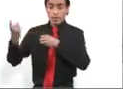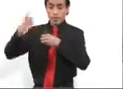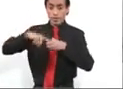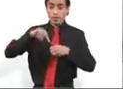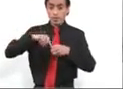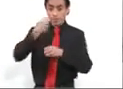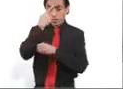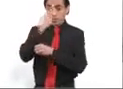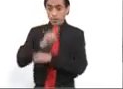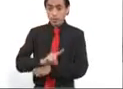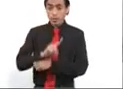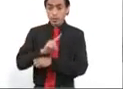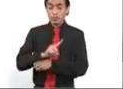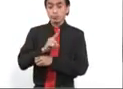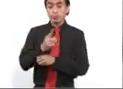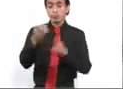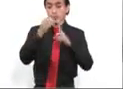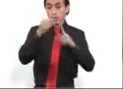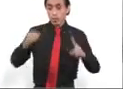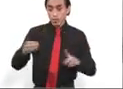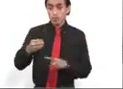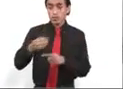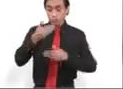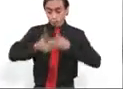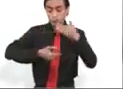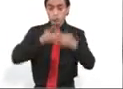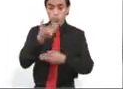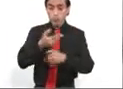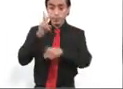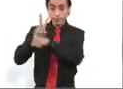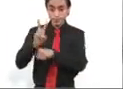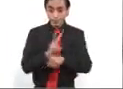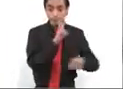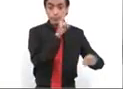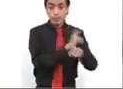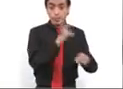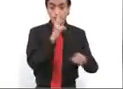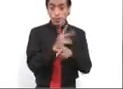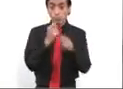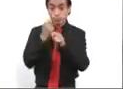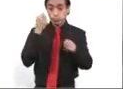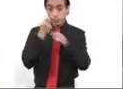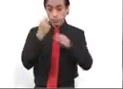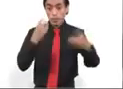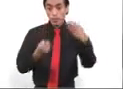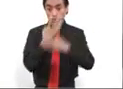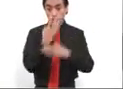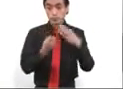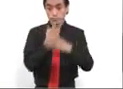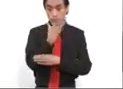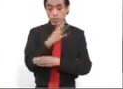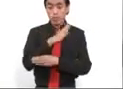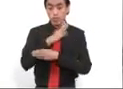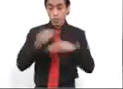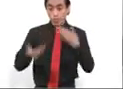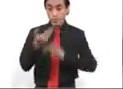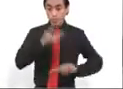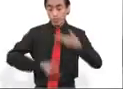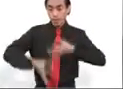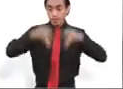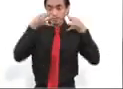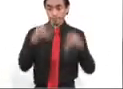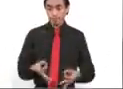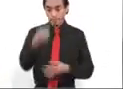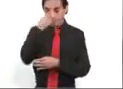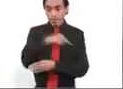a operar en un sistema estructurado, supervisado, con unidades nuevas y con un servicio de buena calidad para